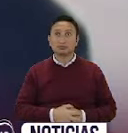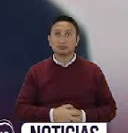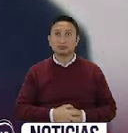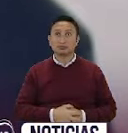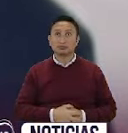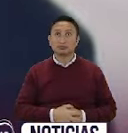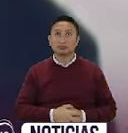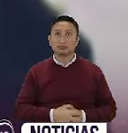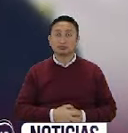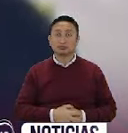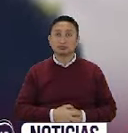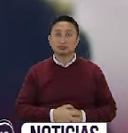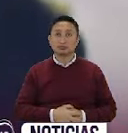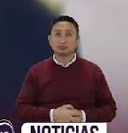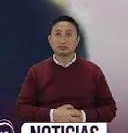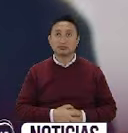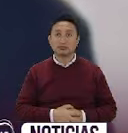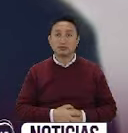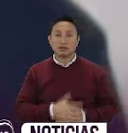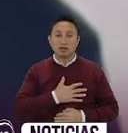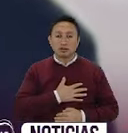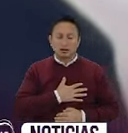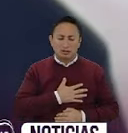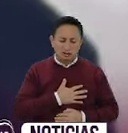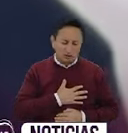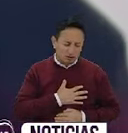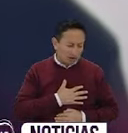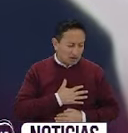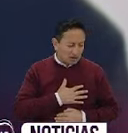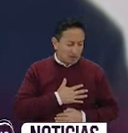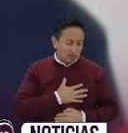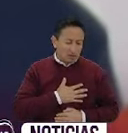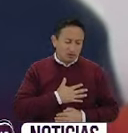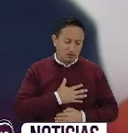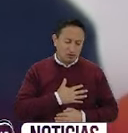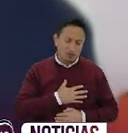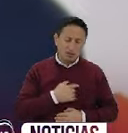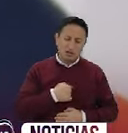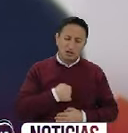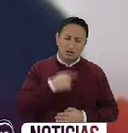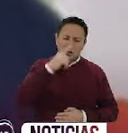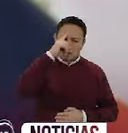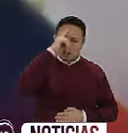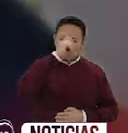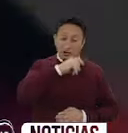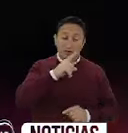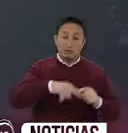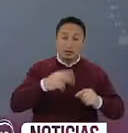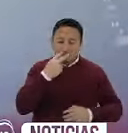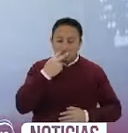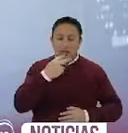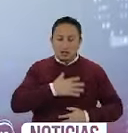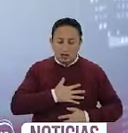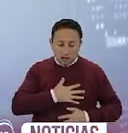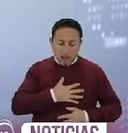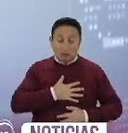En un momento que yo estaba en un momento muy difícil en el cual no podía casi respirar.